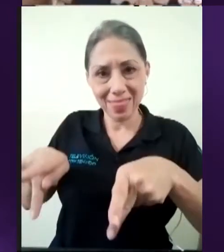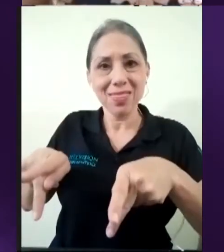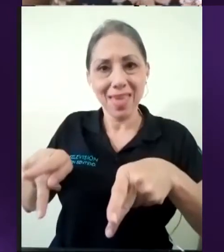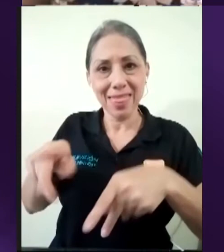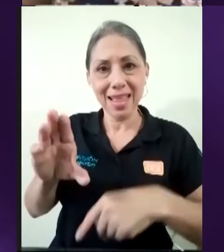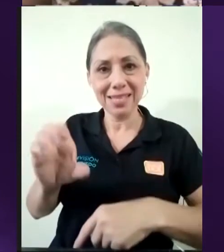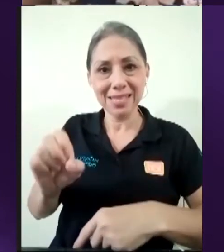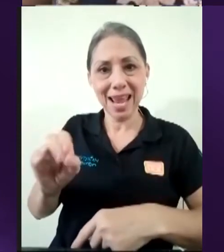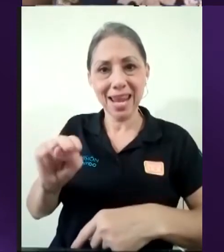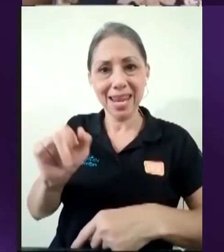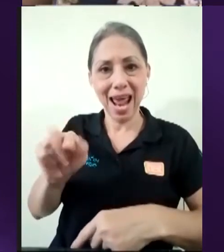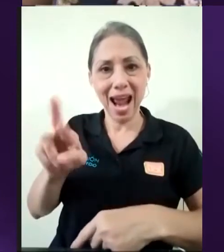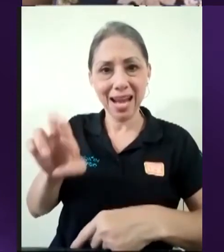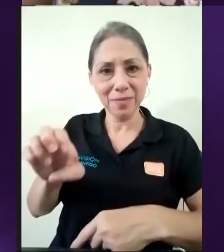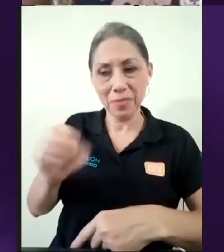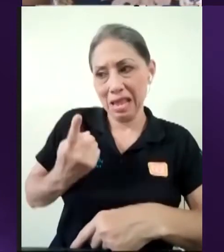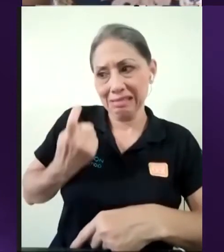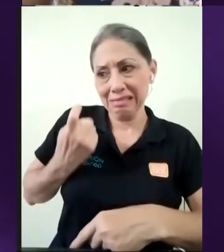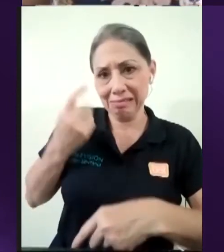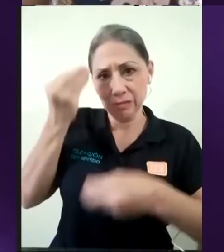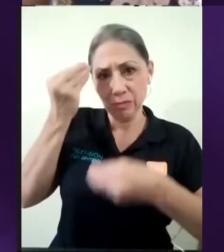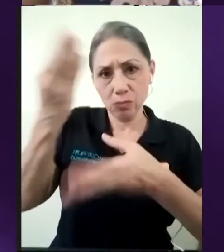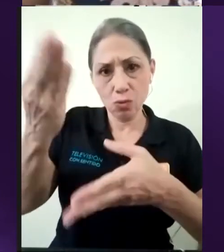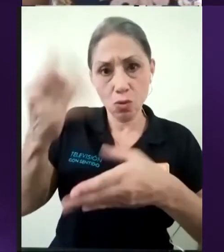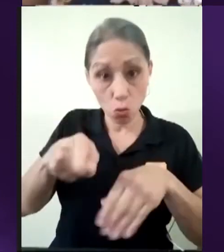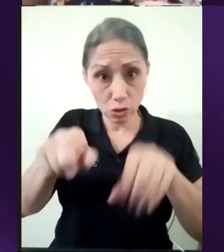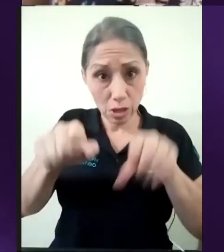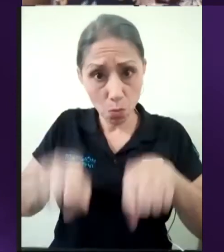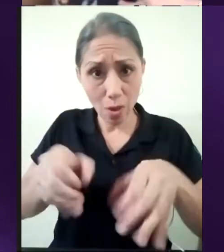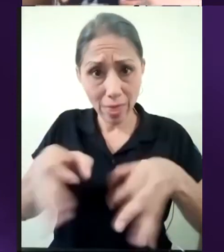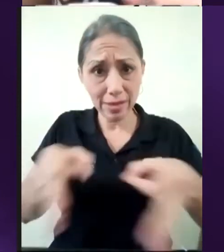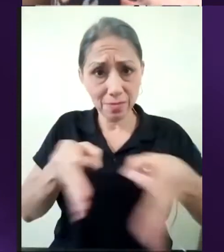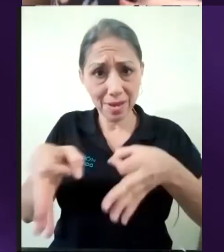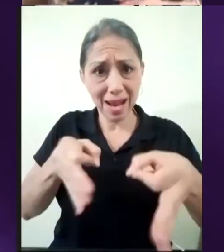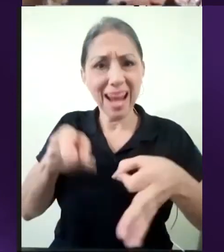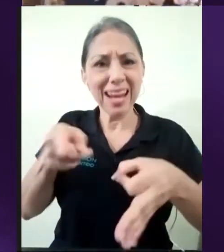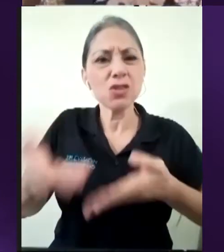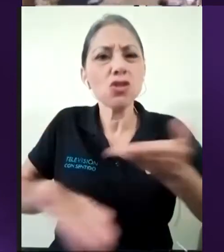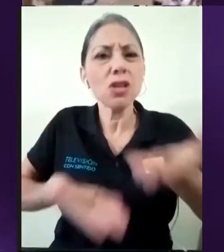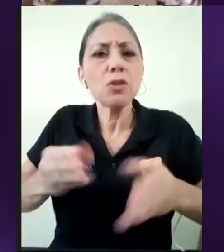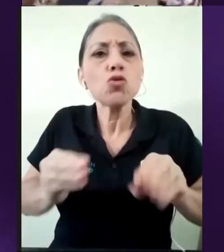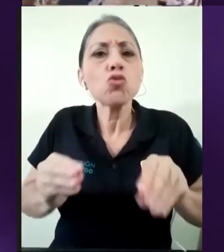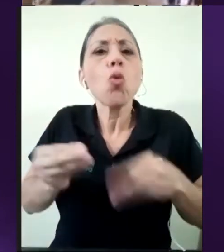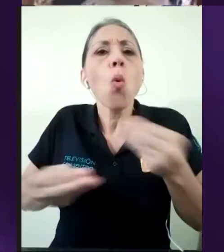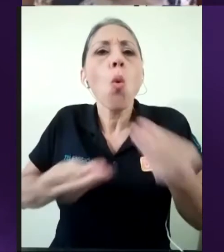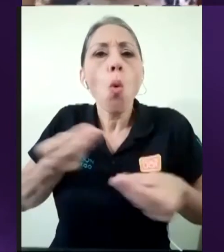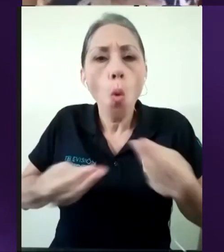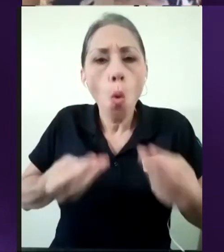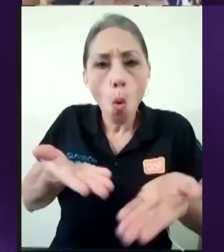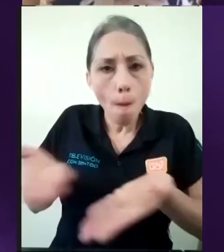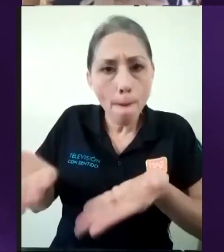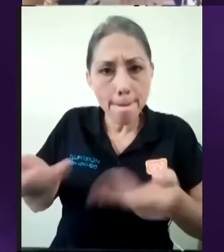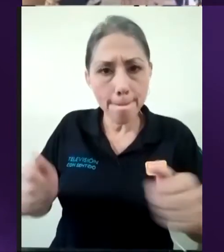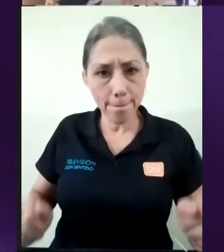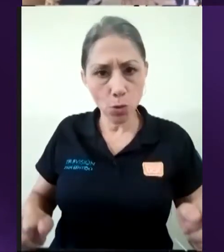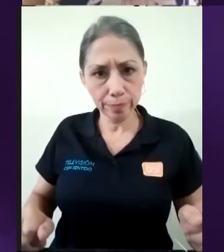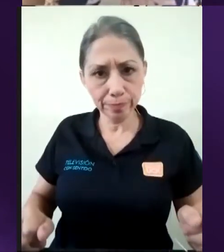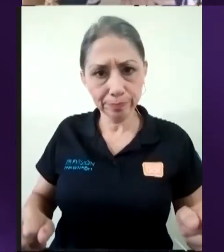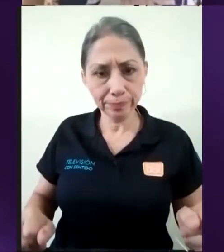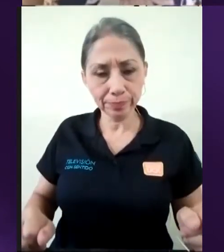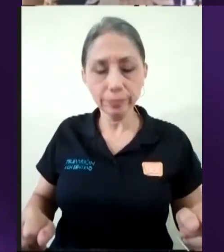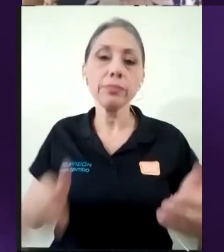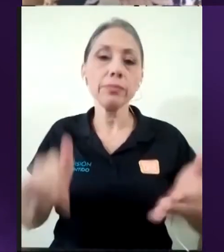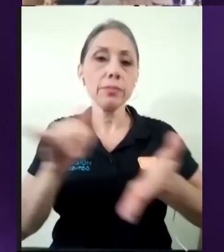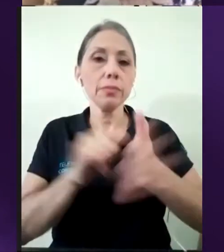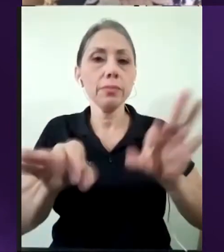explicarle a las personas usuarias de estos servicios de SENARE cómo se va a proceder con ellas y ellos. Esto es muy importante,